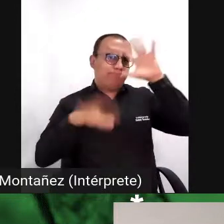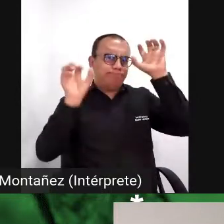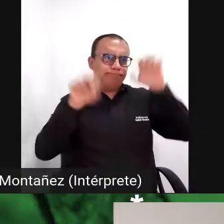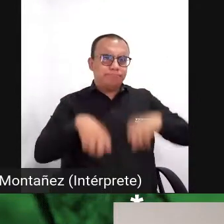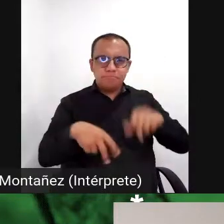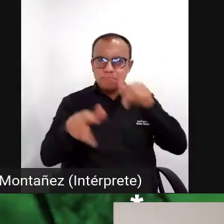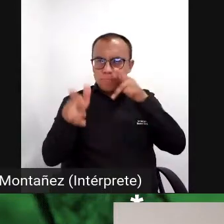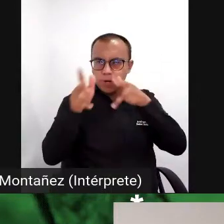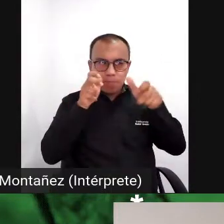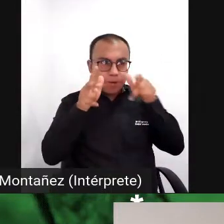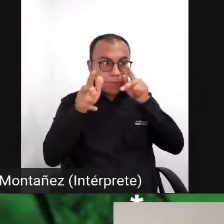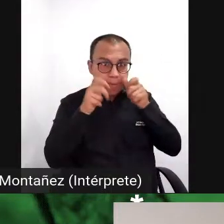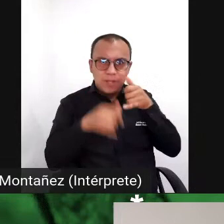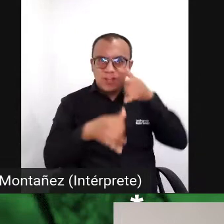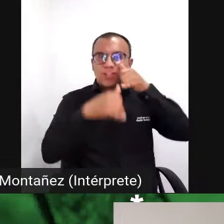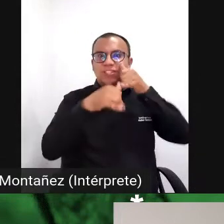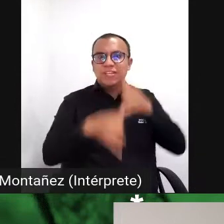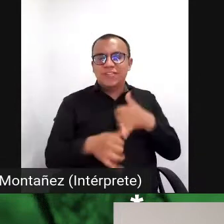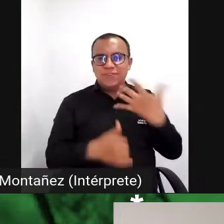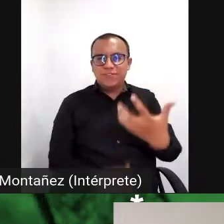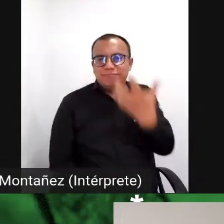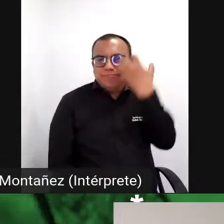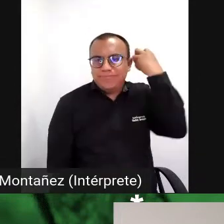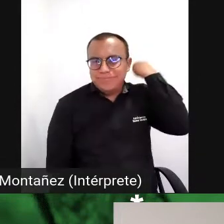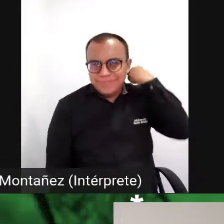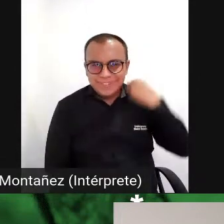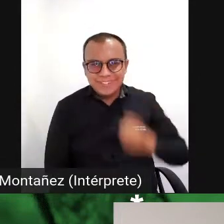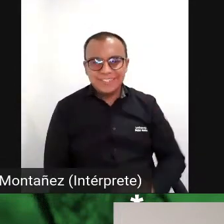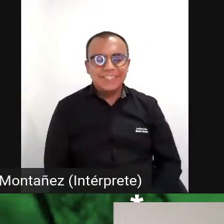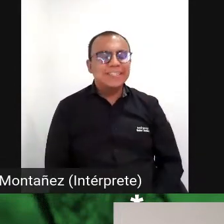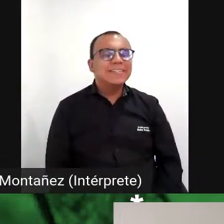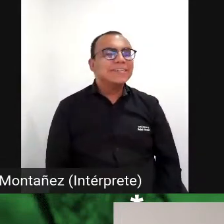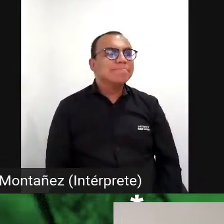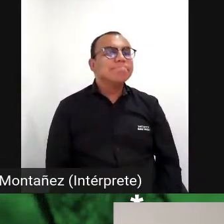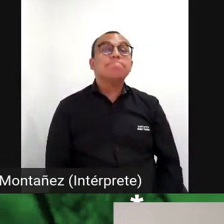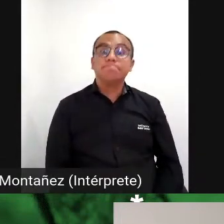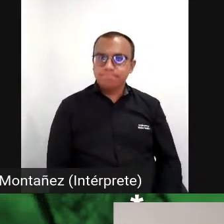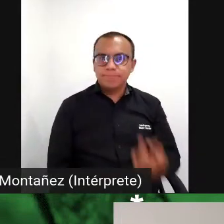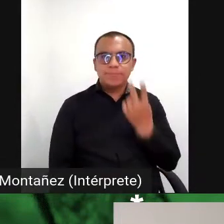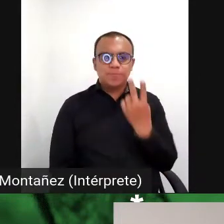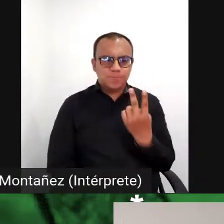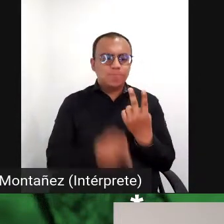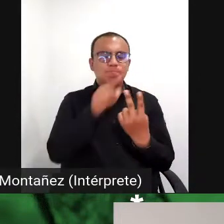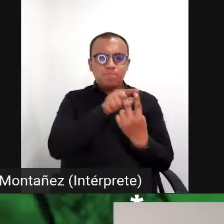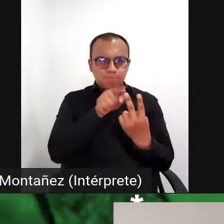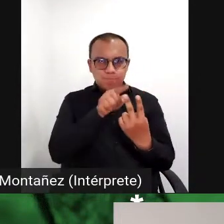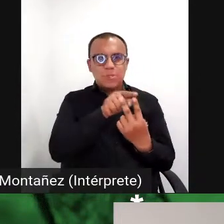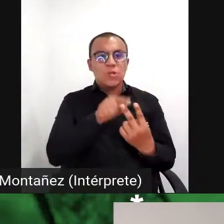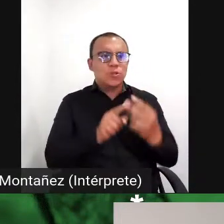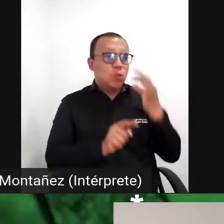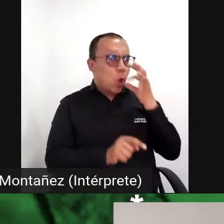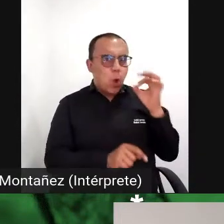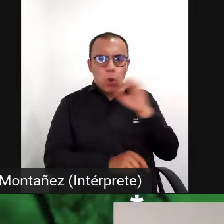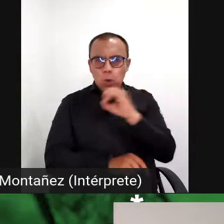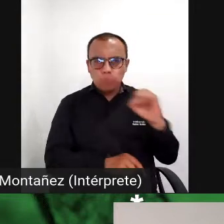verdad, como la de los científicos de otra época. Estos dos fueron como nuestros grandes asesores